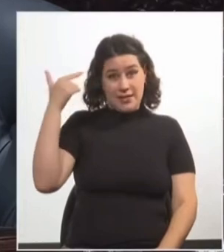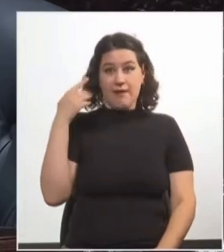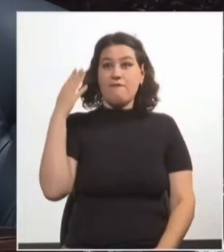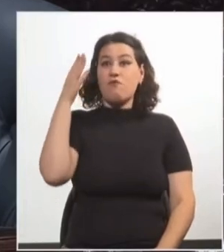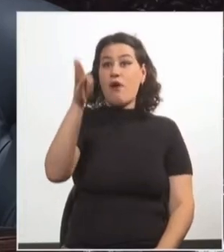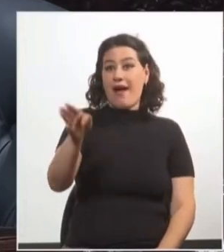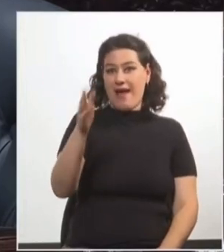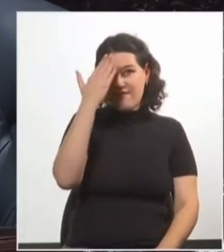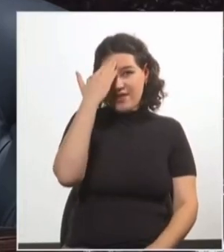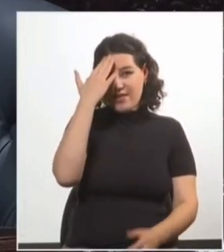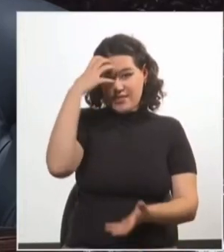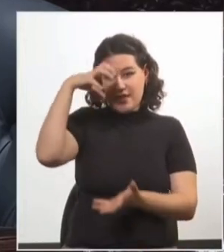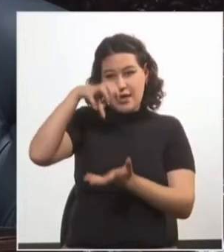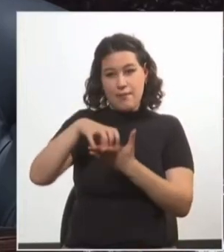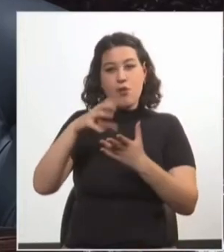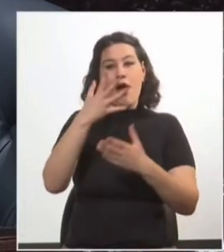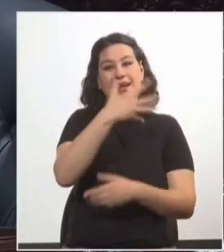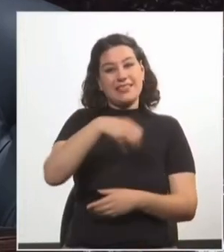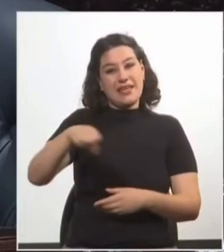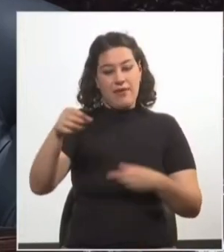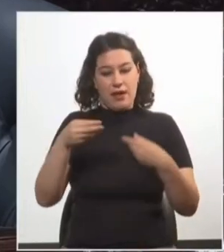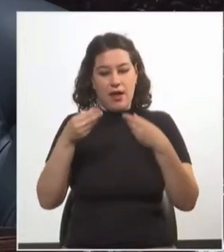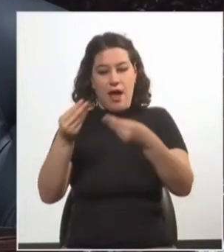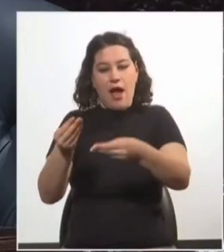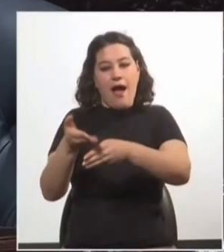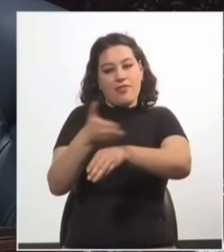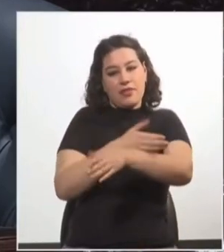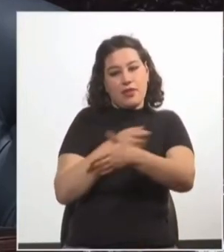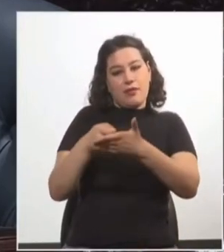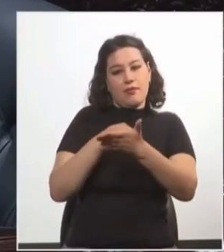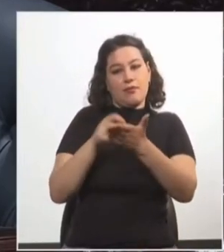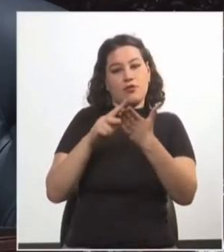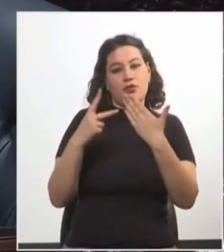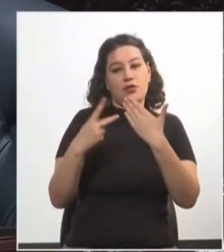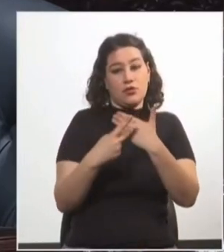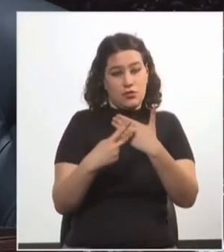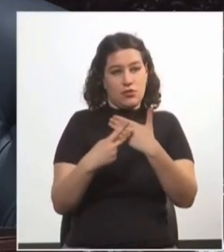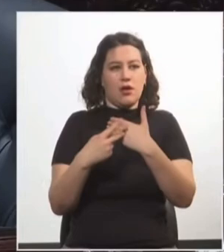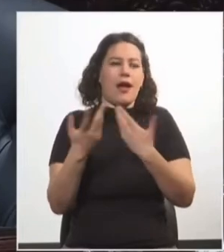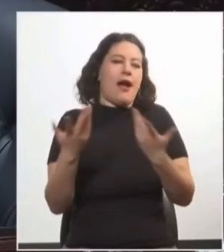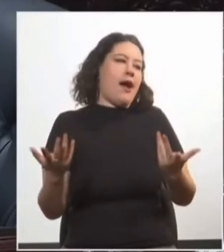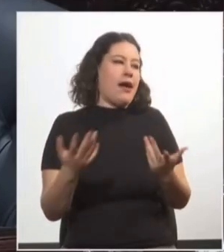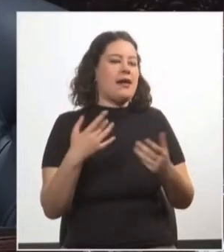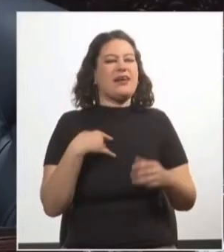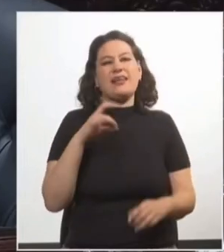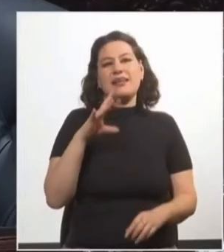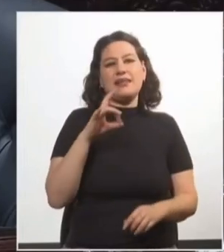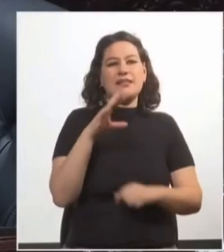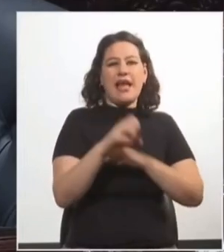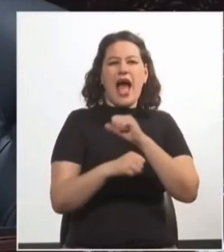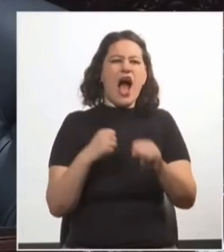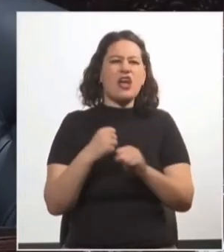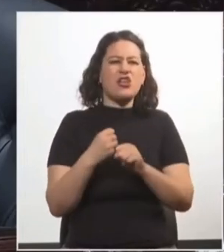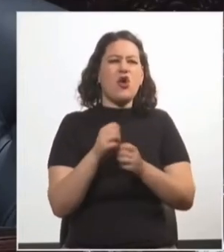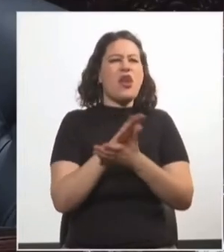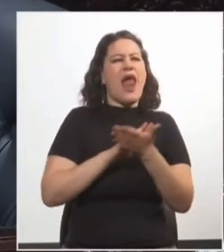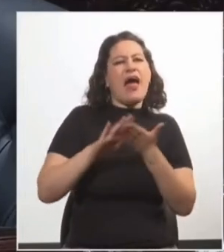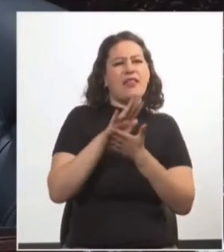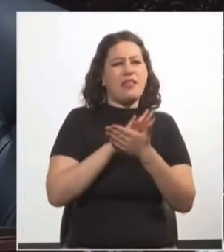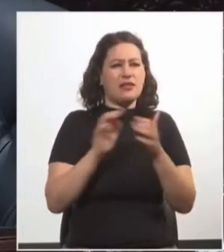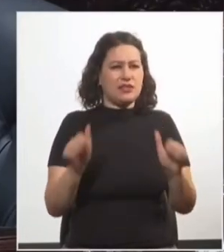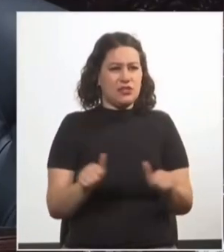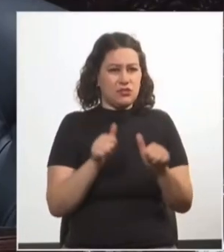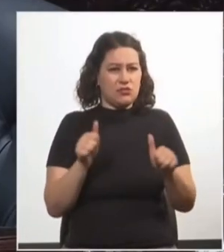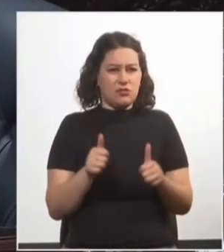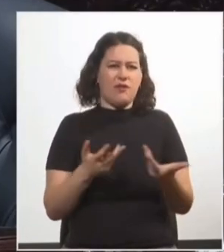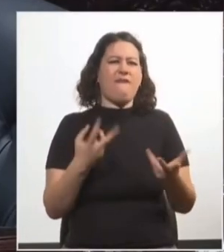Frente Amplio a llevar el anteproyecto. Salió de allí y el presidente dijo, lo que pasa es que en 15 años no se hizo nada. Nada